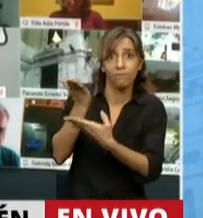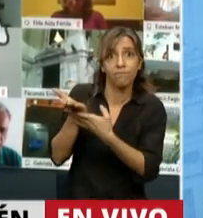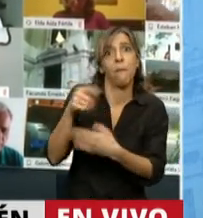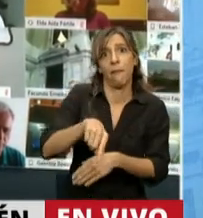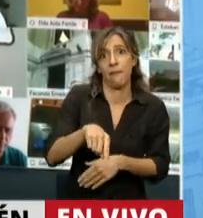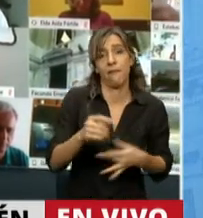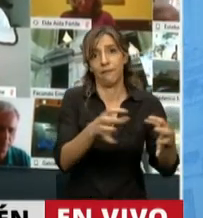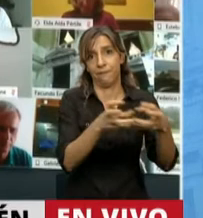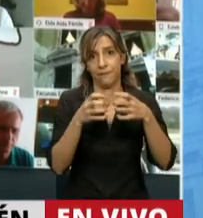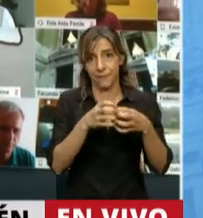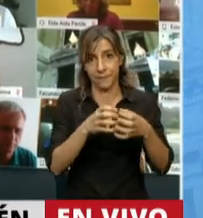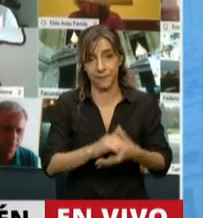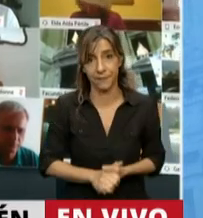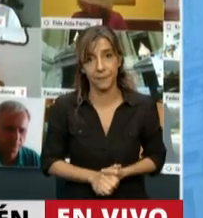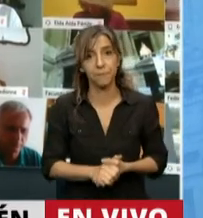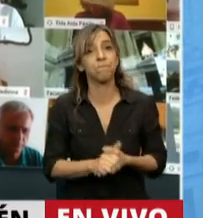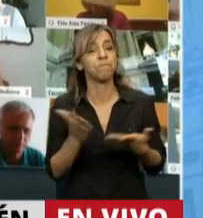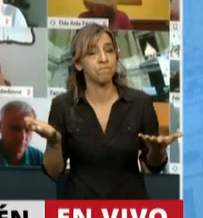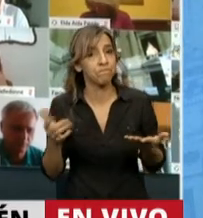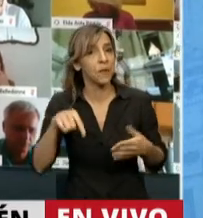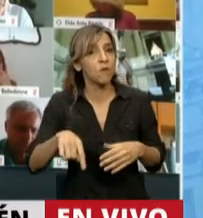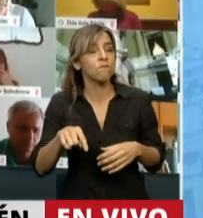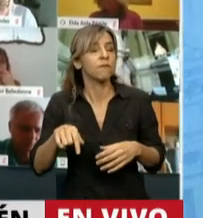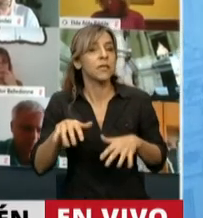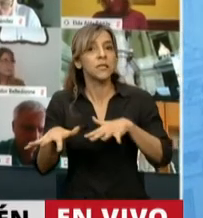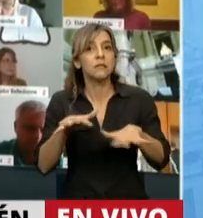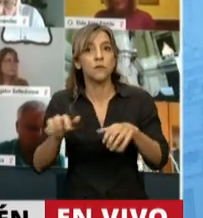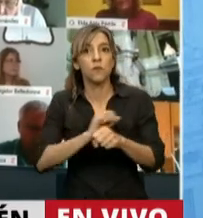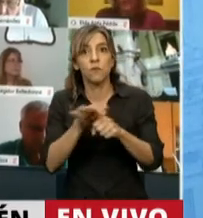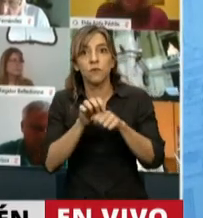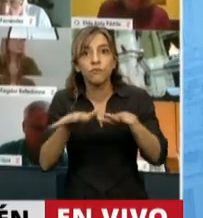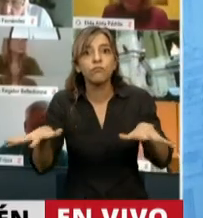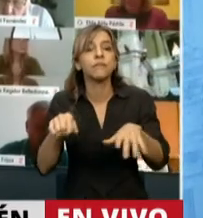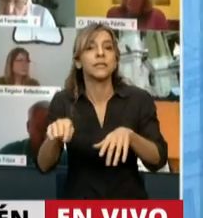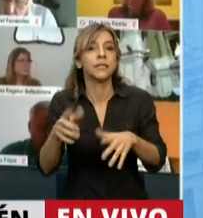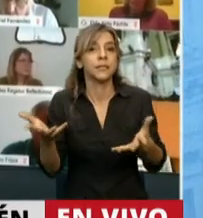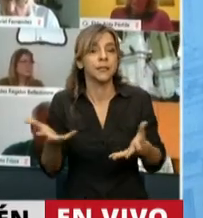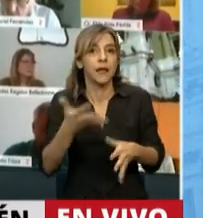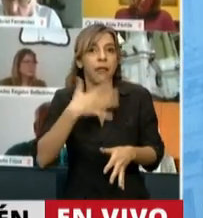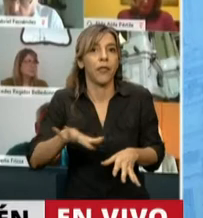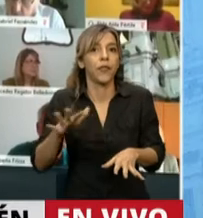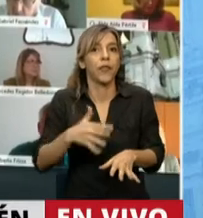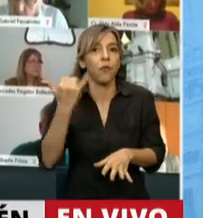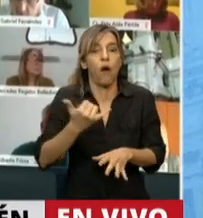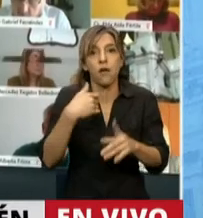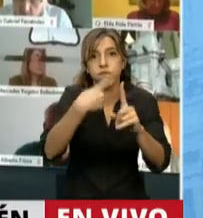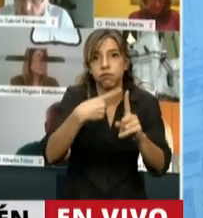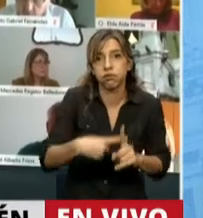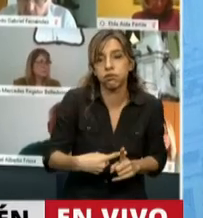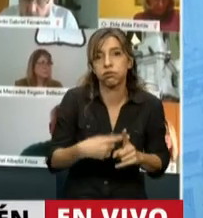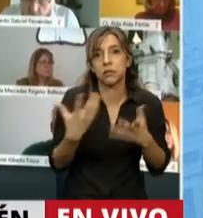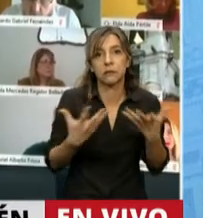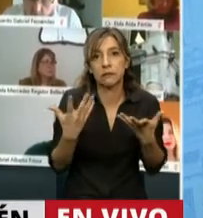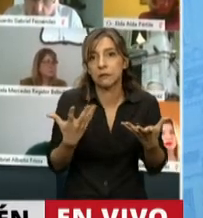economía en general y sobre las cuentas públicas en particular hacen que cualquier análisis sobre las cuentas fiscales